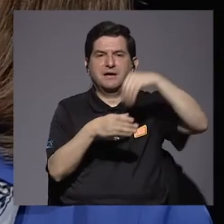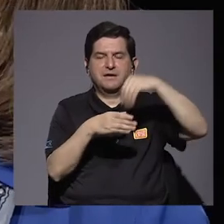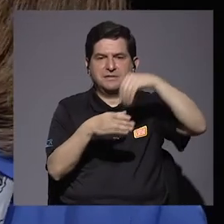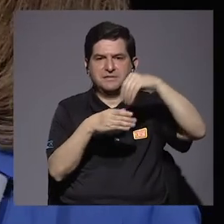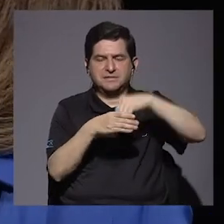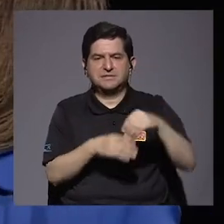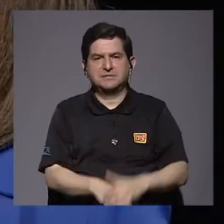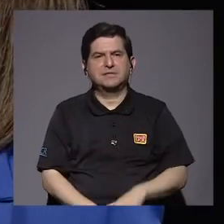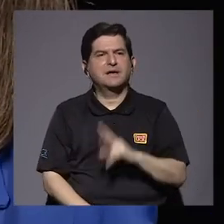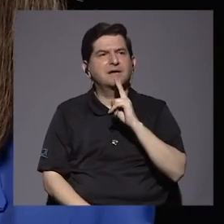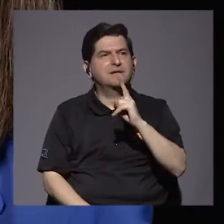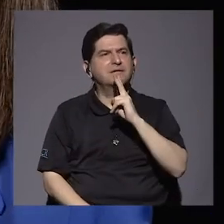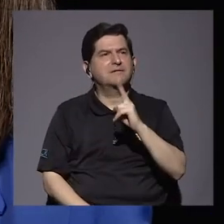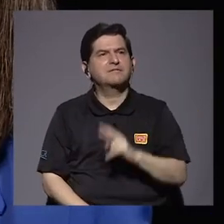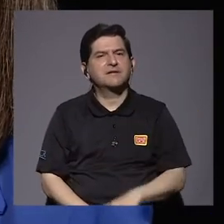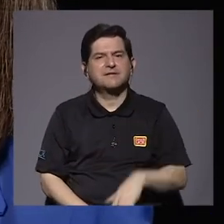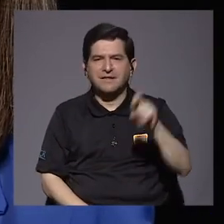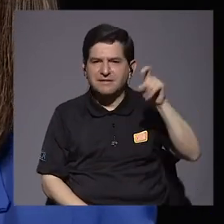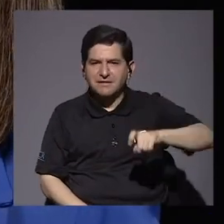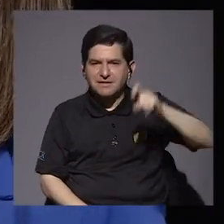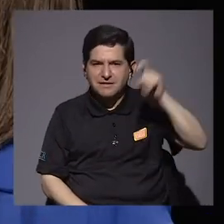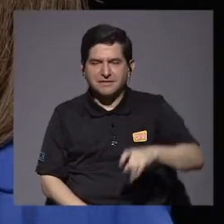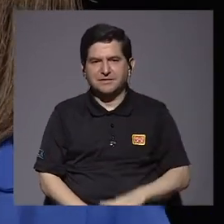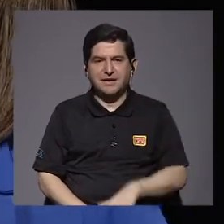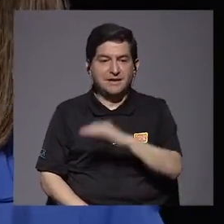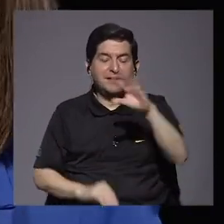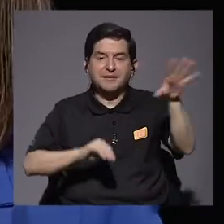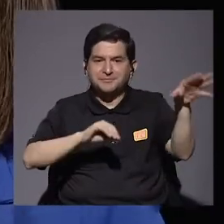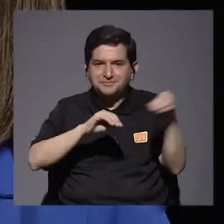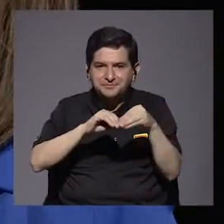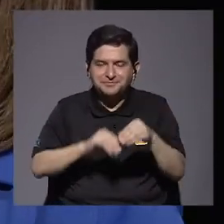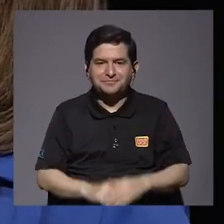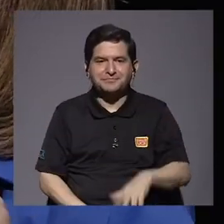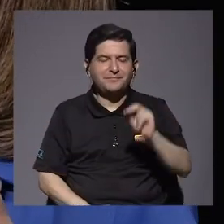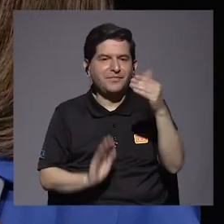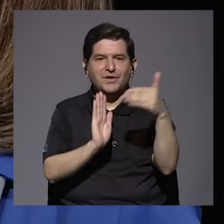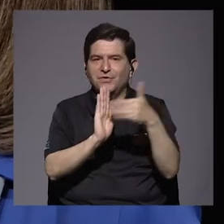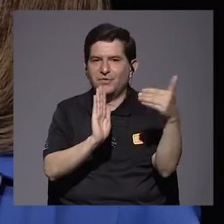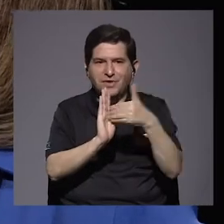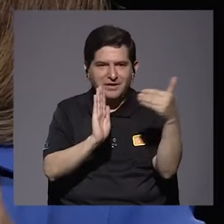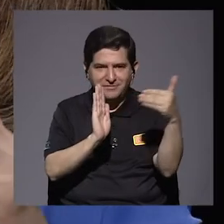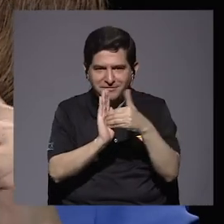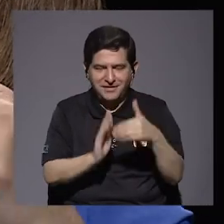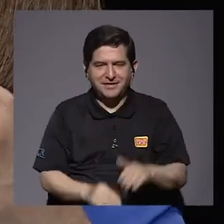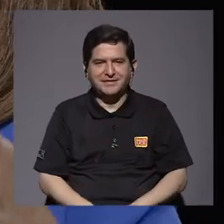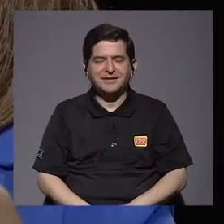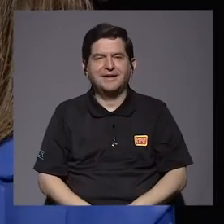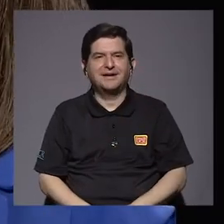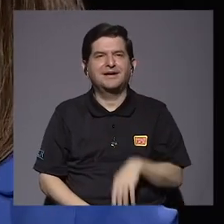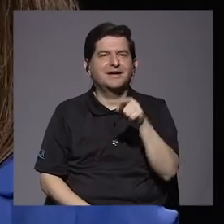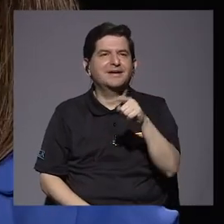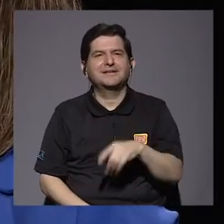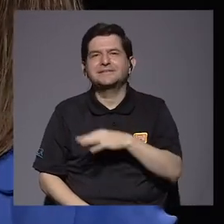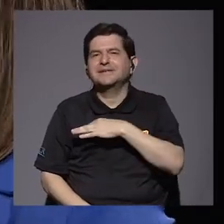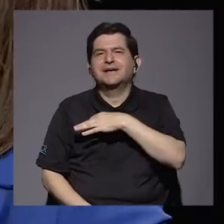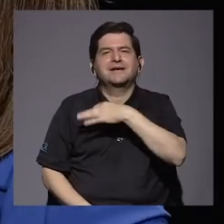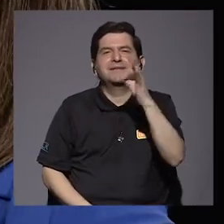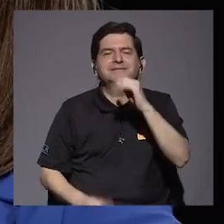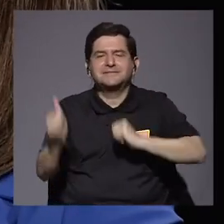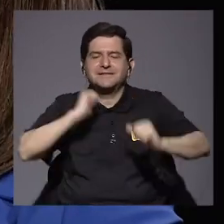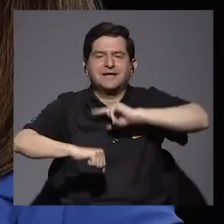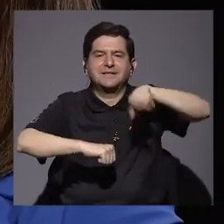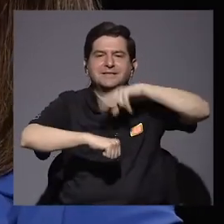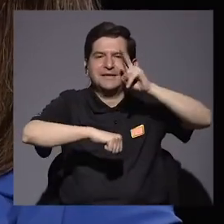que sea la verdaderamente necesaria y que además no afecte el espíritu del